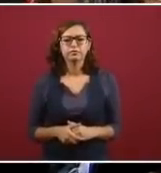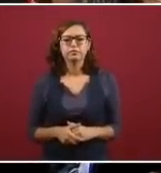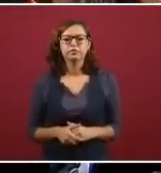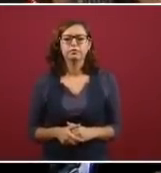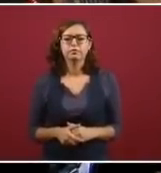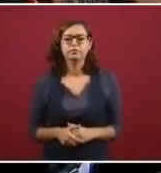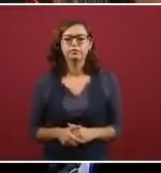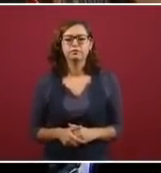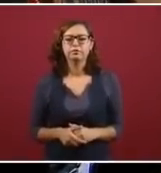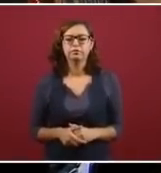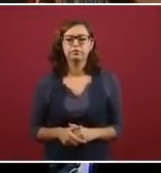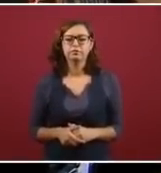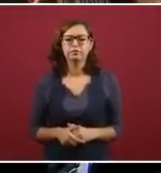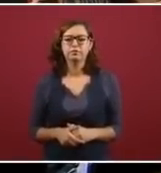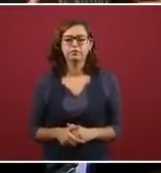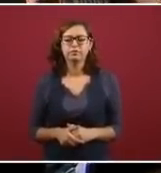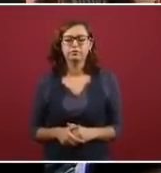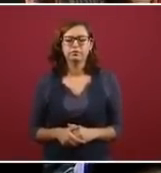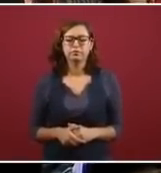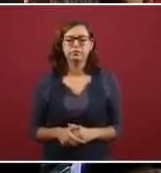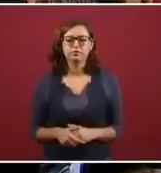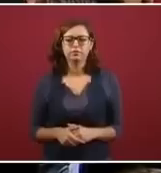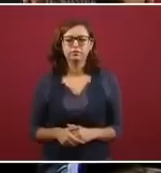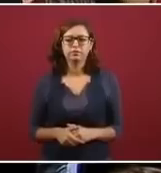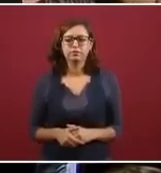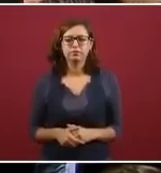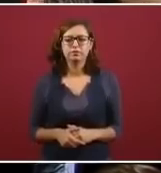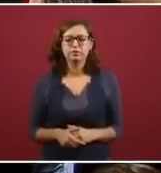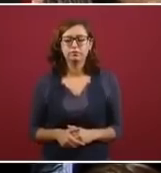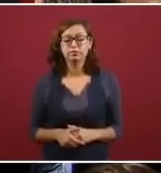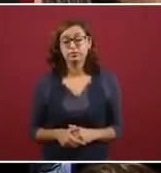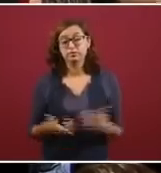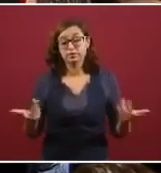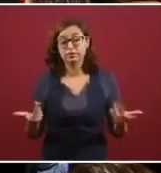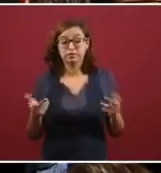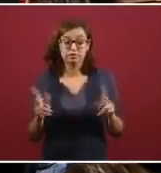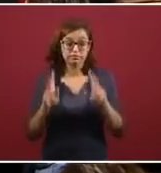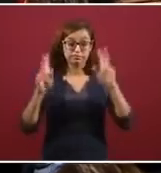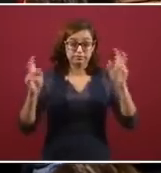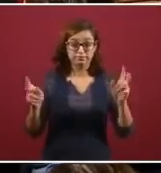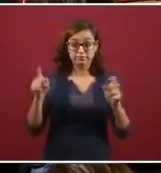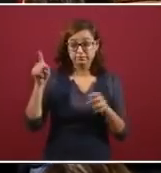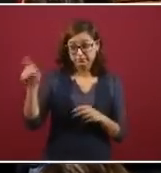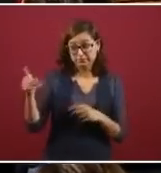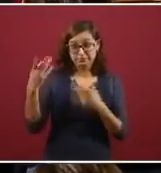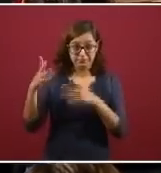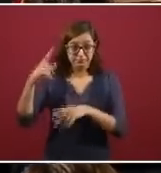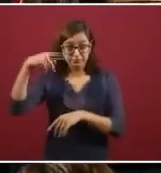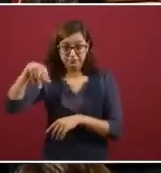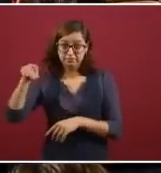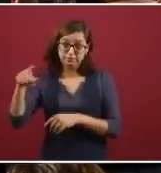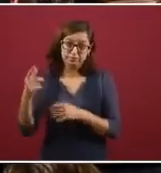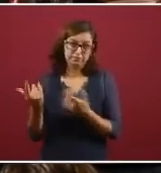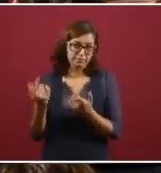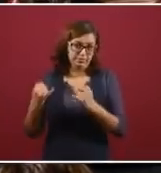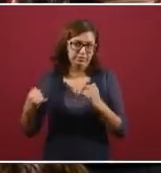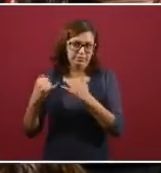en ese marco, el Banco de México, que es autónomo,